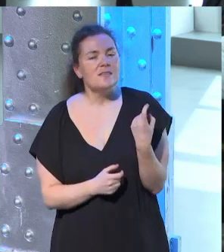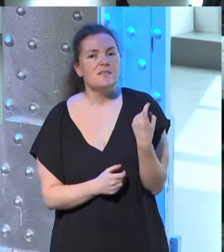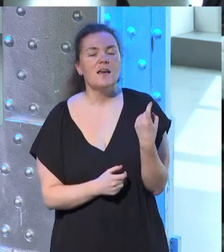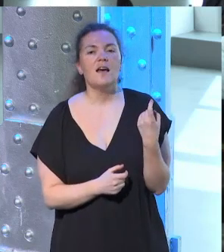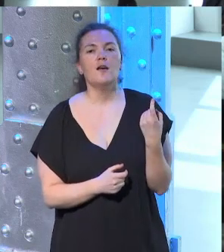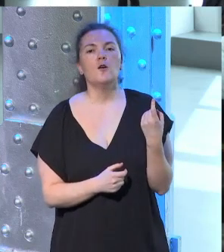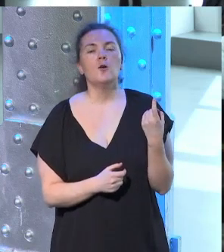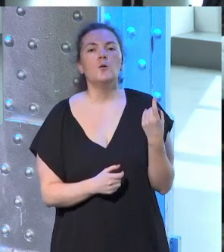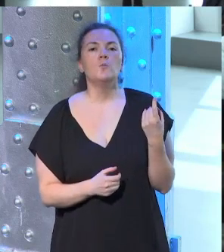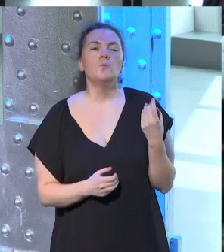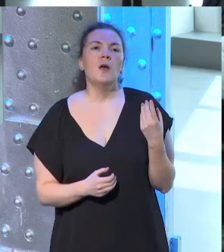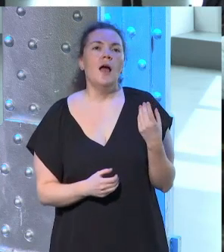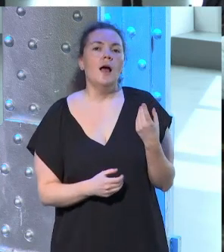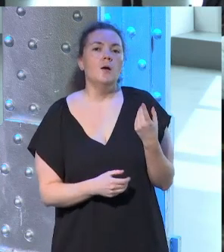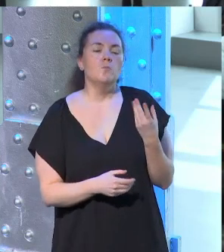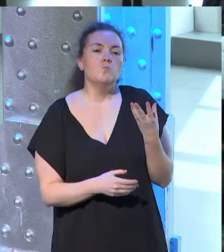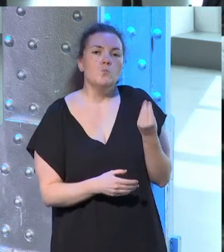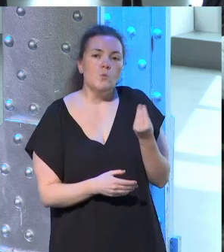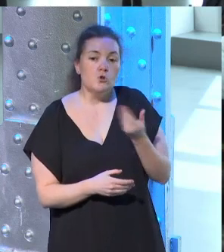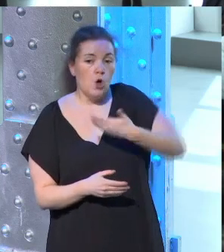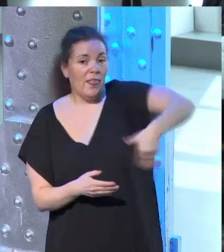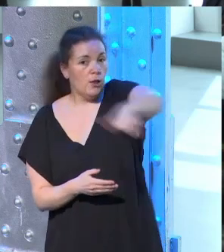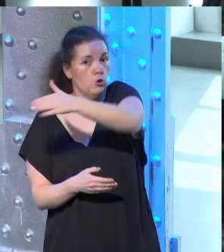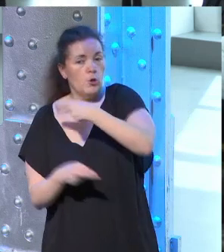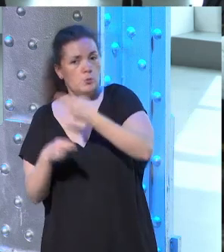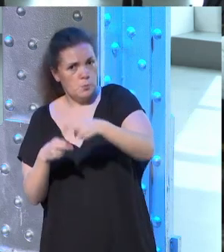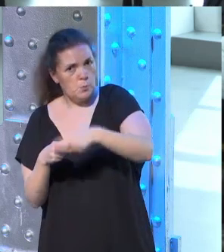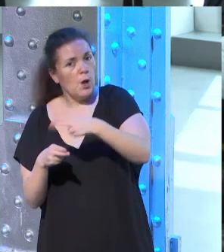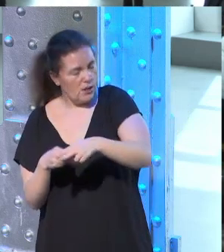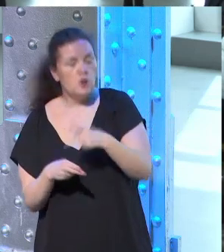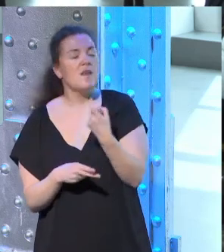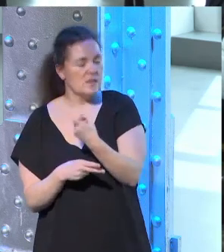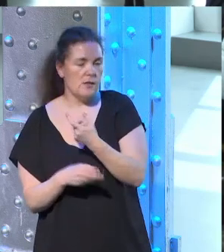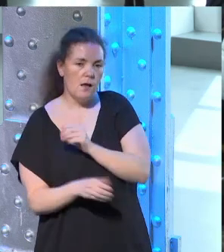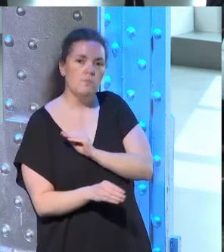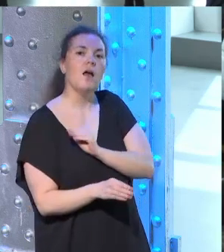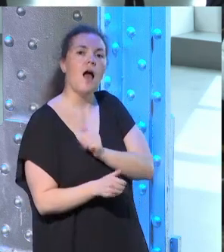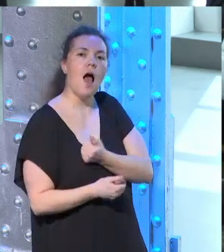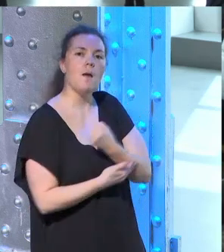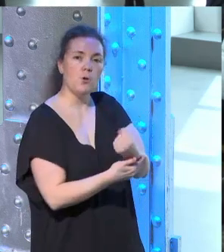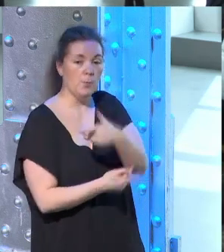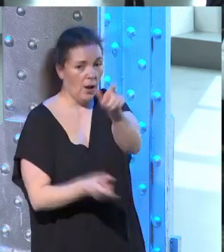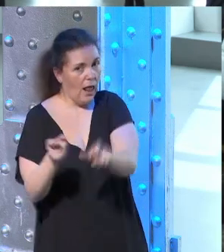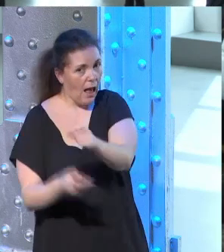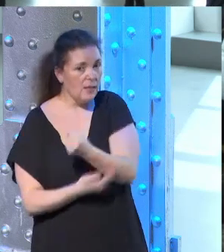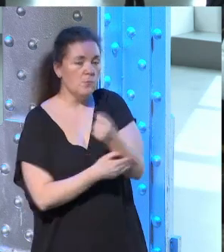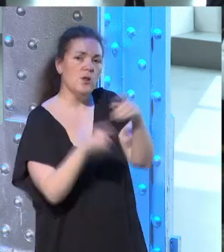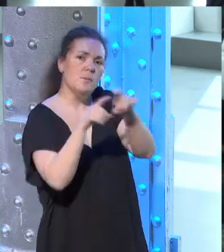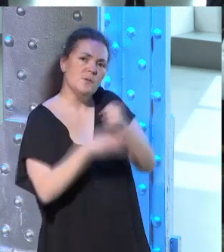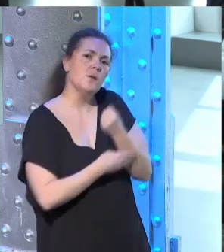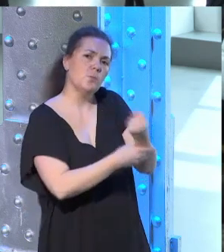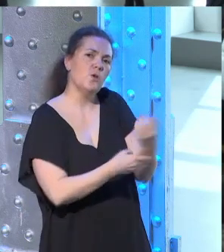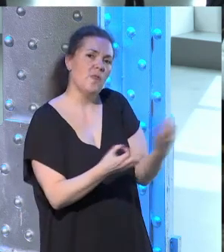mucha aportación por parte de todos, desde luego de los políticos, desde luego, pero de los ciudadanos, de las empresas, porque hay